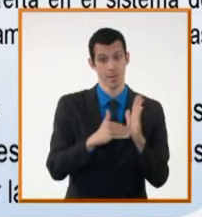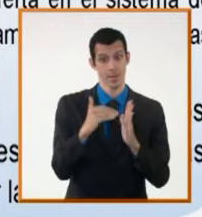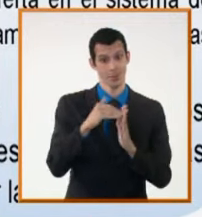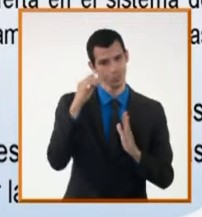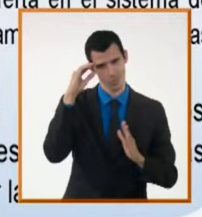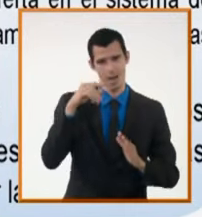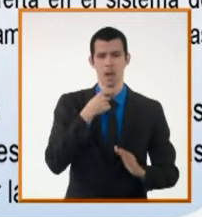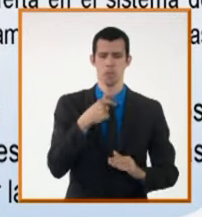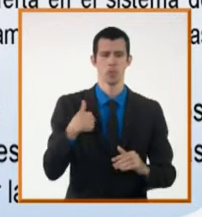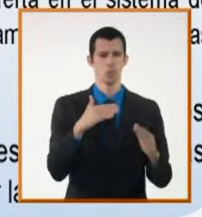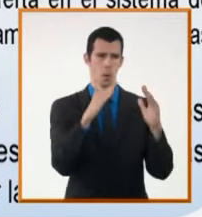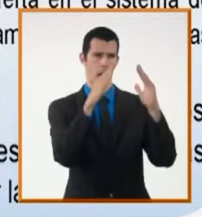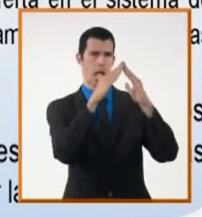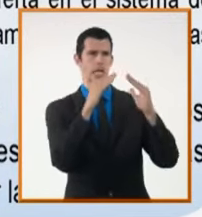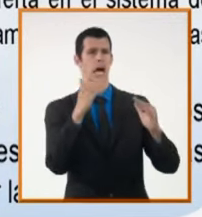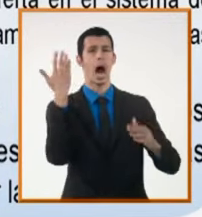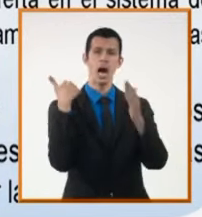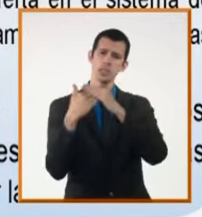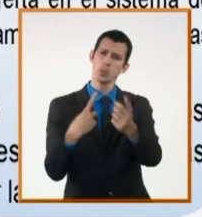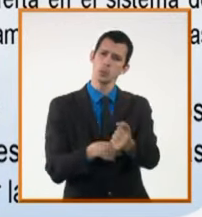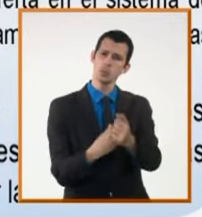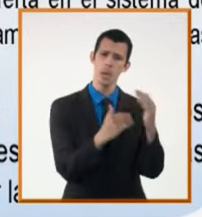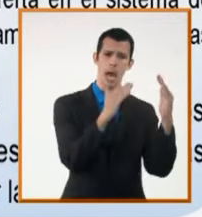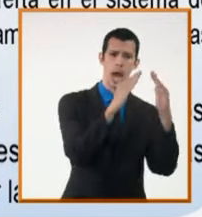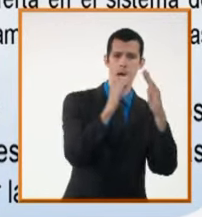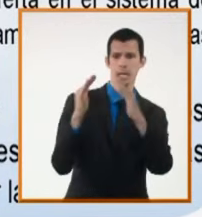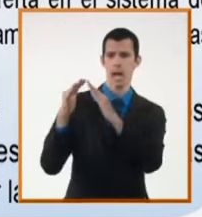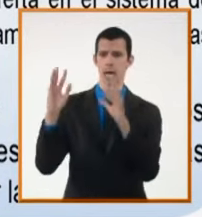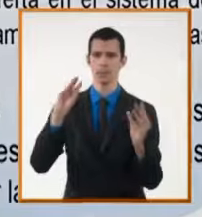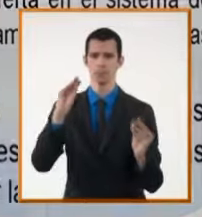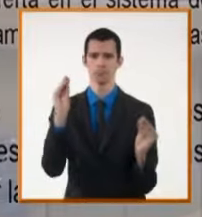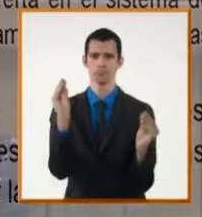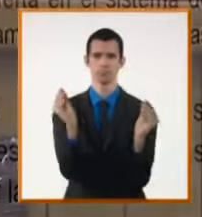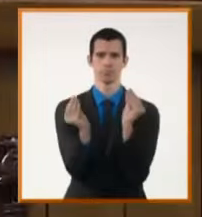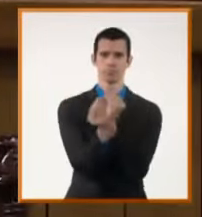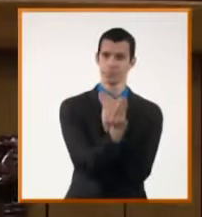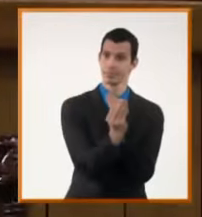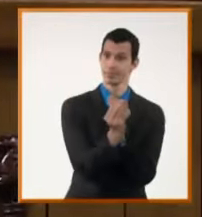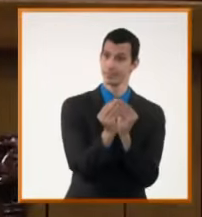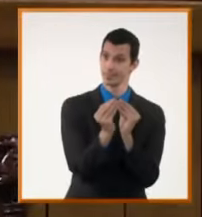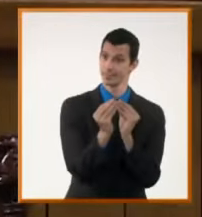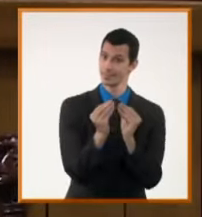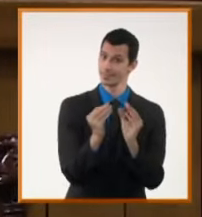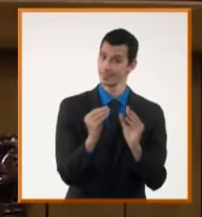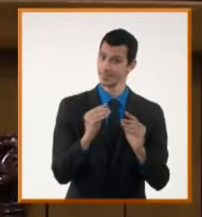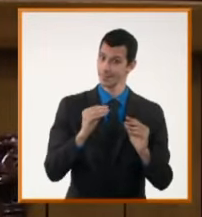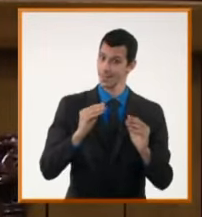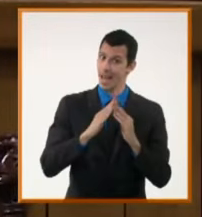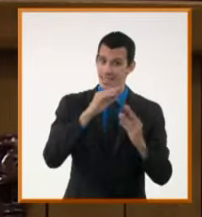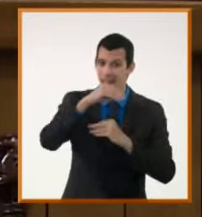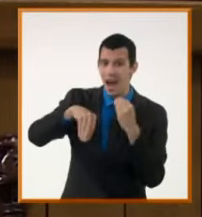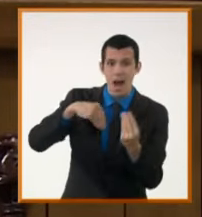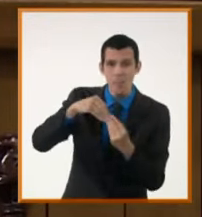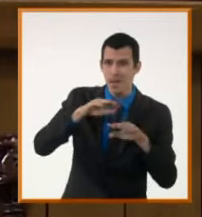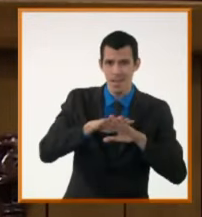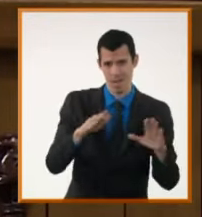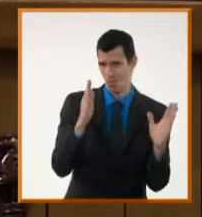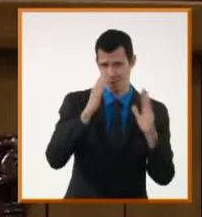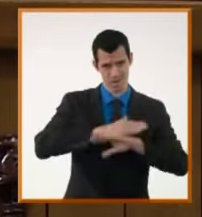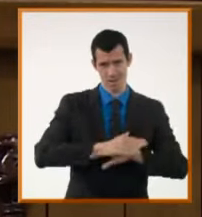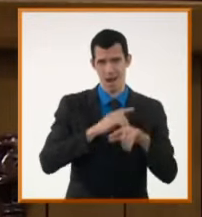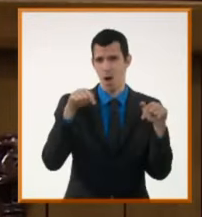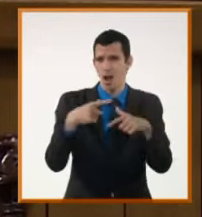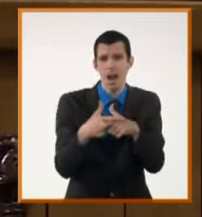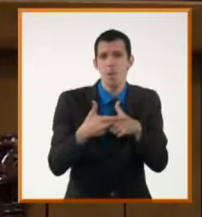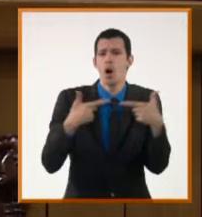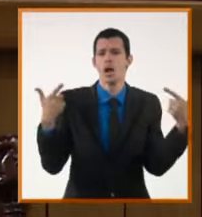vendo, tú me comes, casi han desaparecido las permutas. Ya casi nadie quiere permutar porque es mejor vender y comprar. Pero mucha